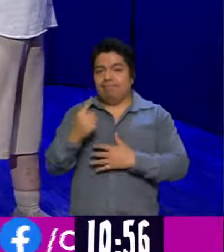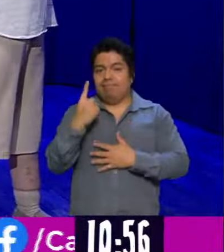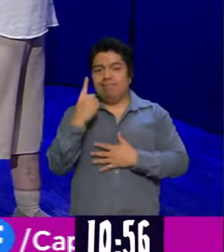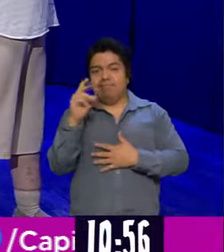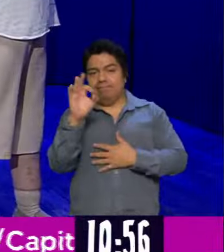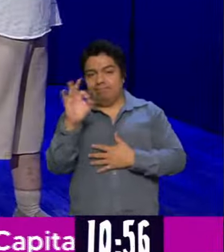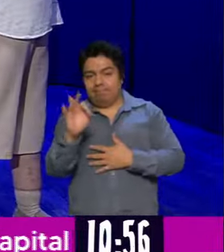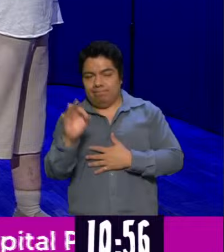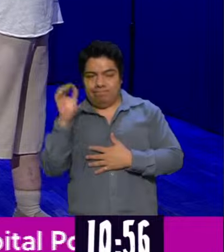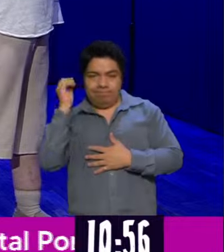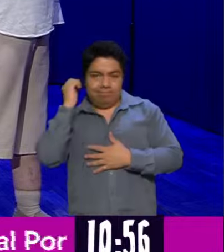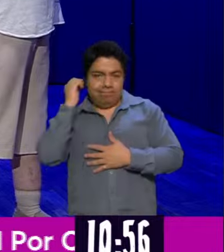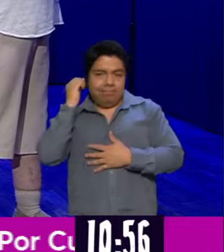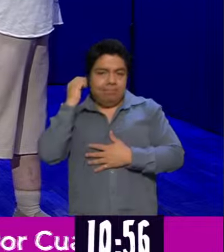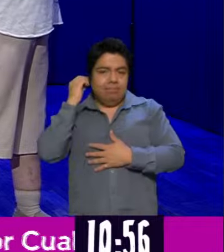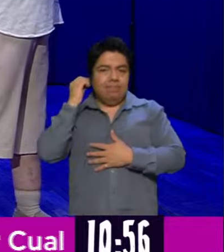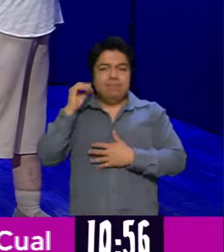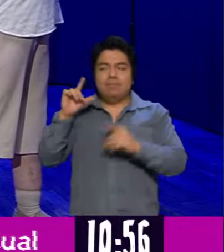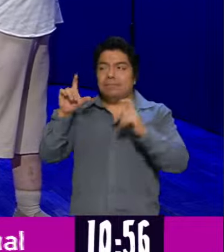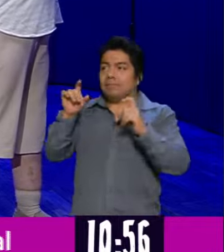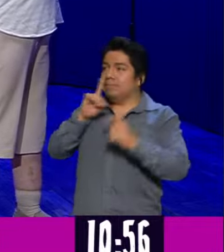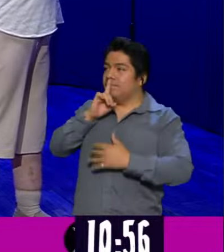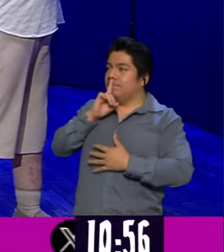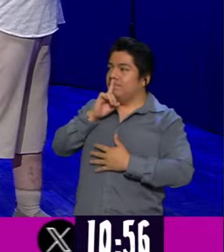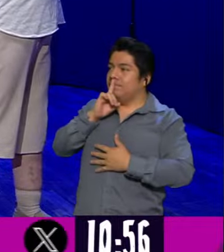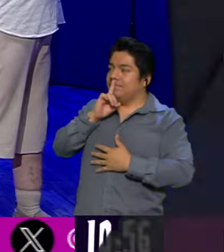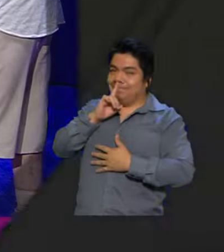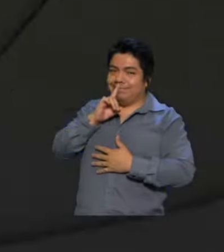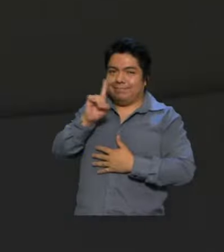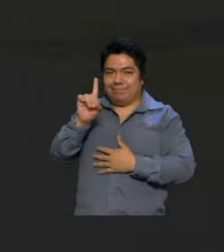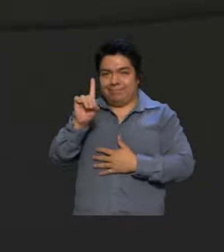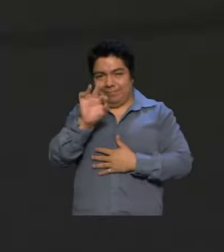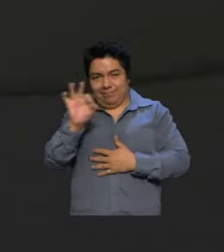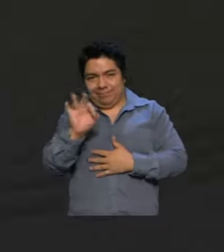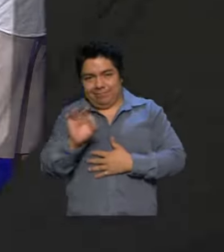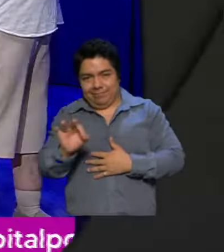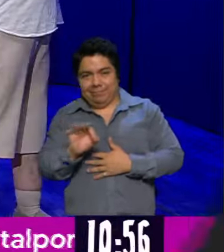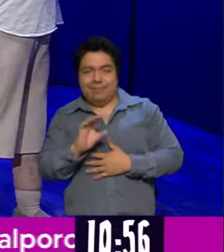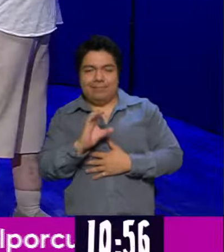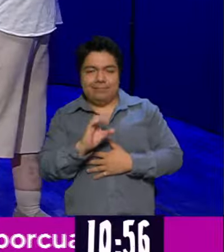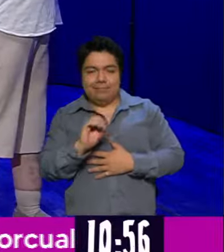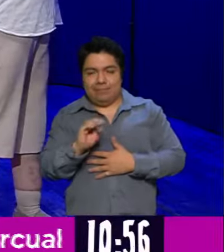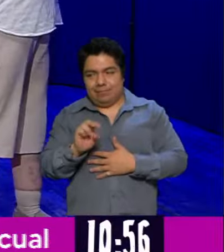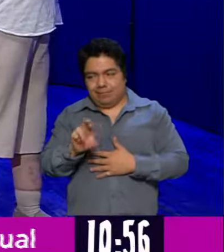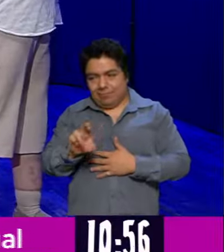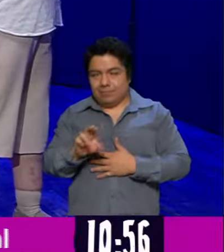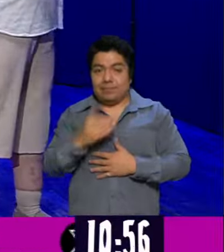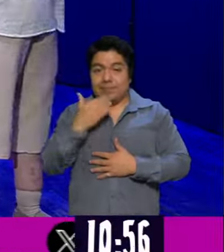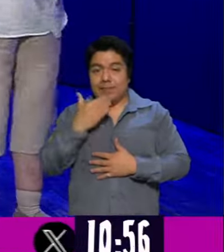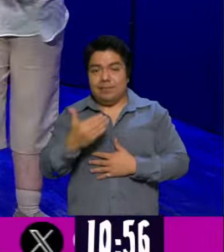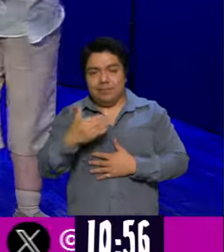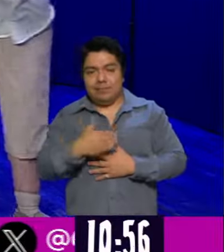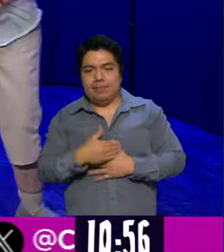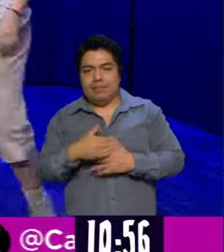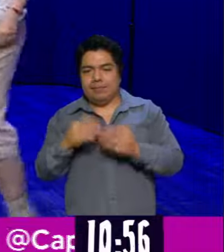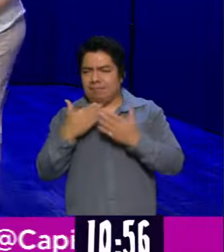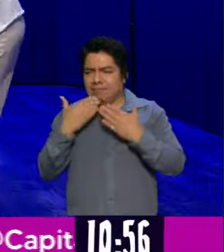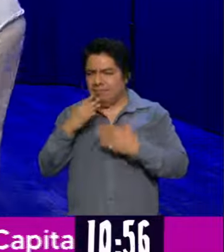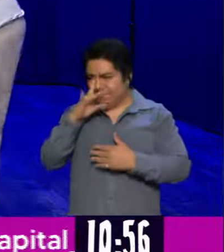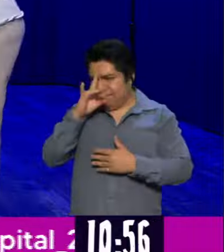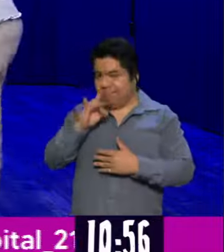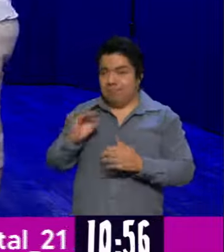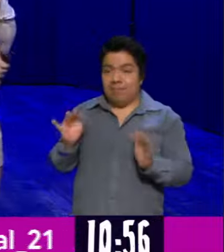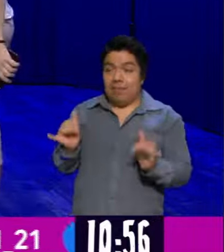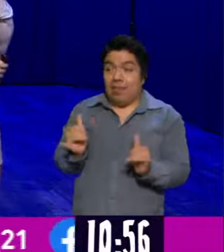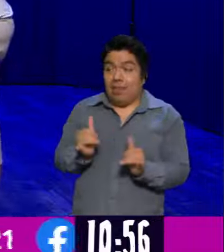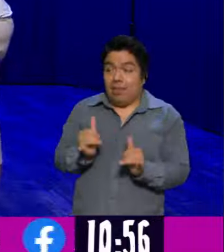llama. Mire, y se quedó callado. 1% es un cover. Vámonos. Si salimos guapos, oiga, o no. Sí. ¿Salimos